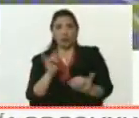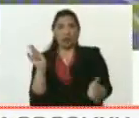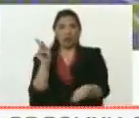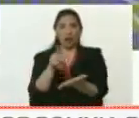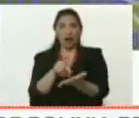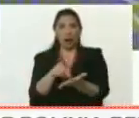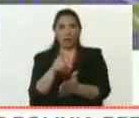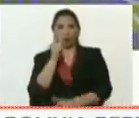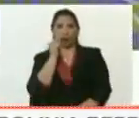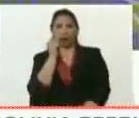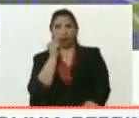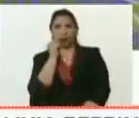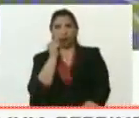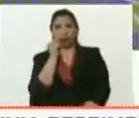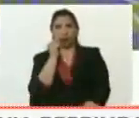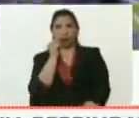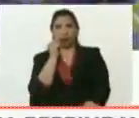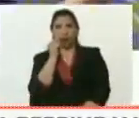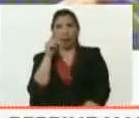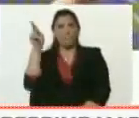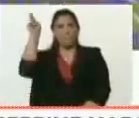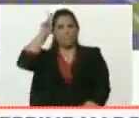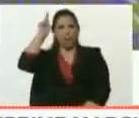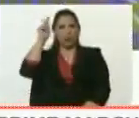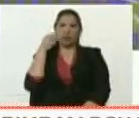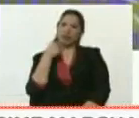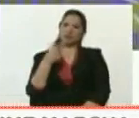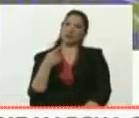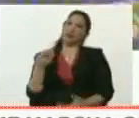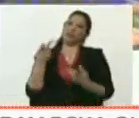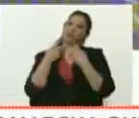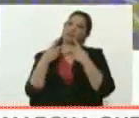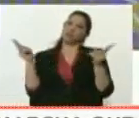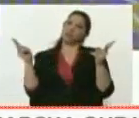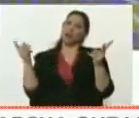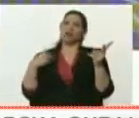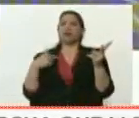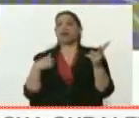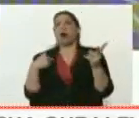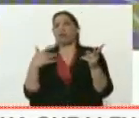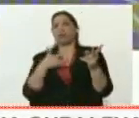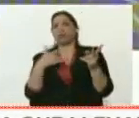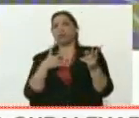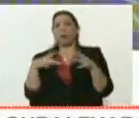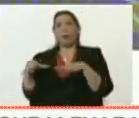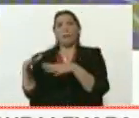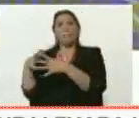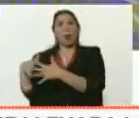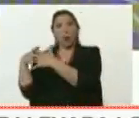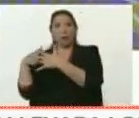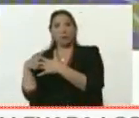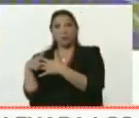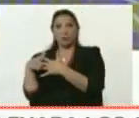señor Kuczynski a Perú, que decía abiertamente, pero es que yo soy yanqui.